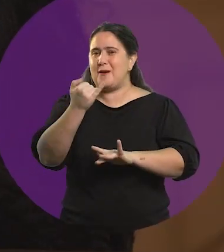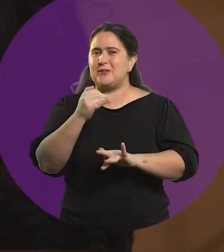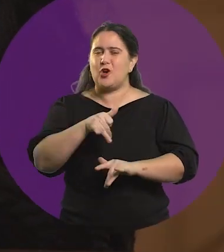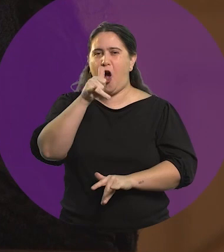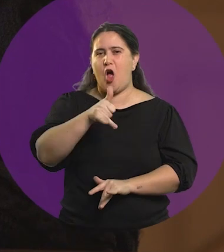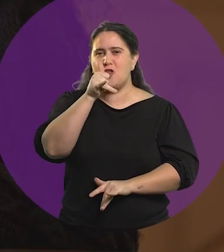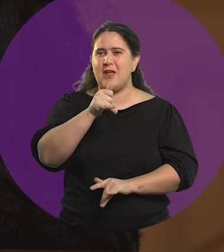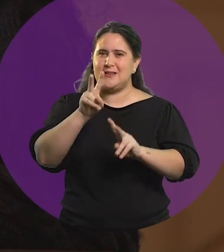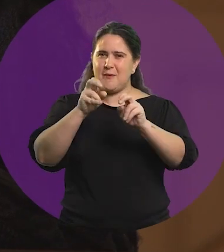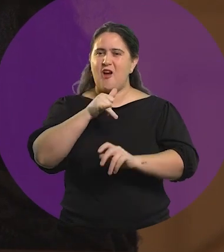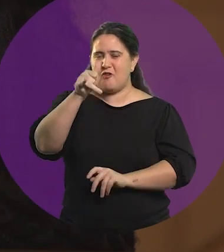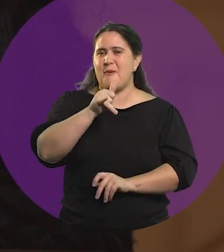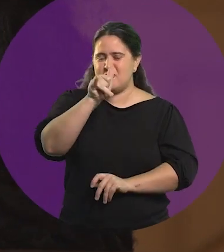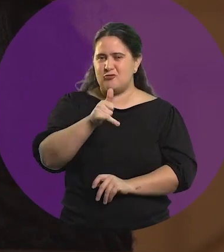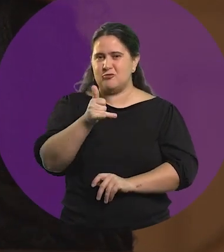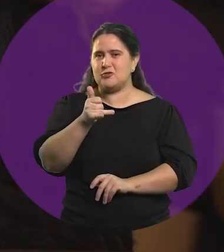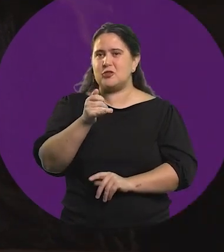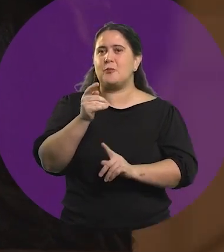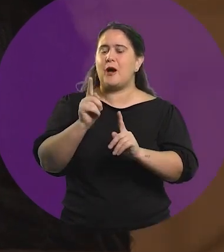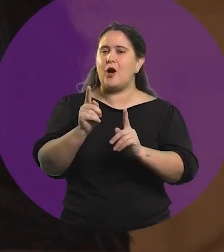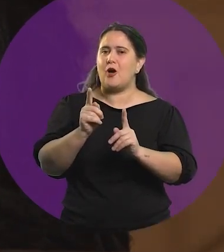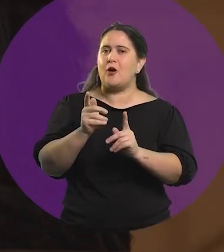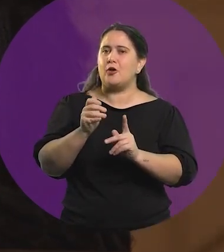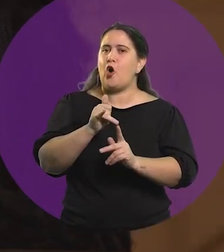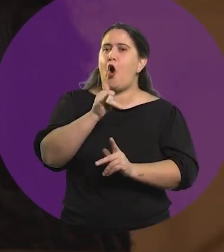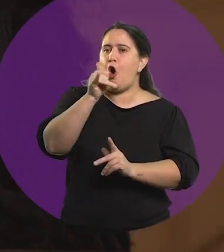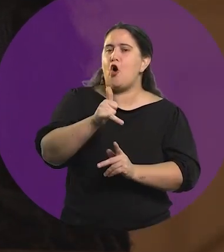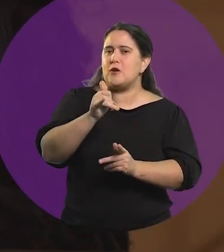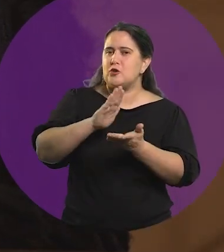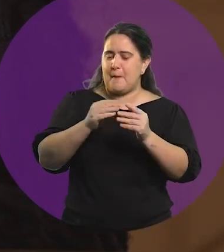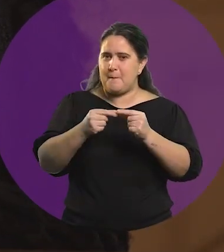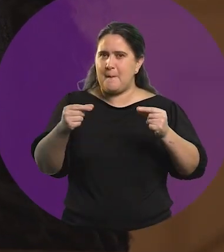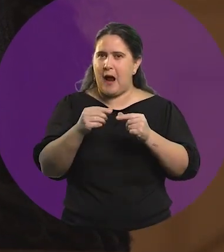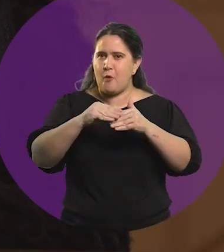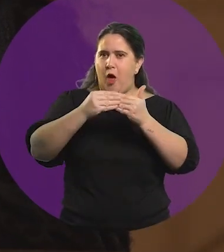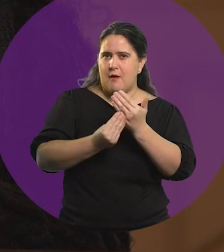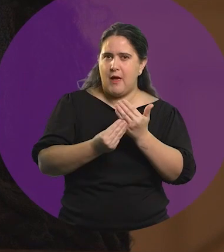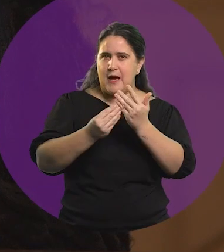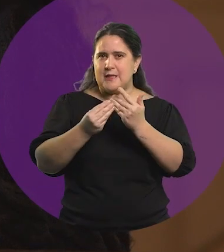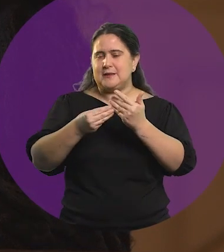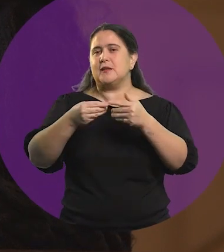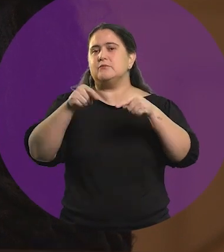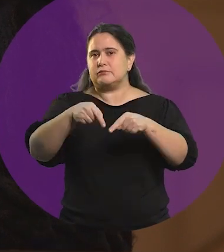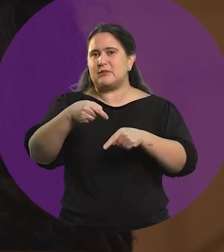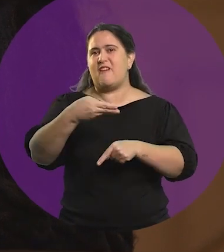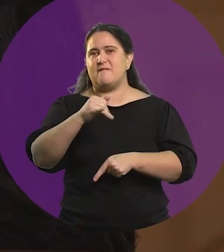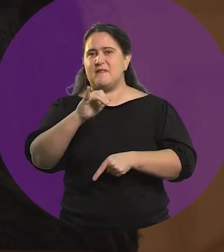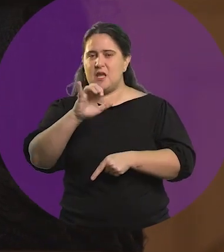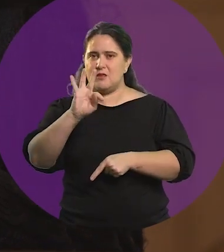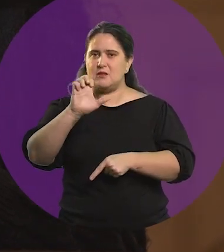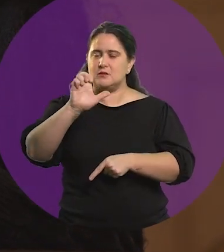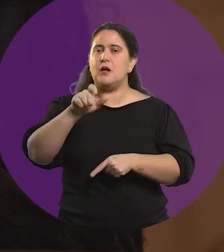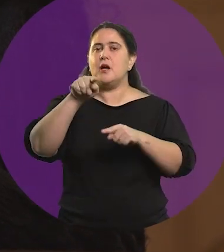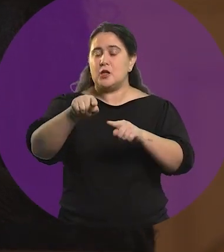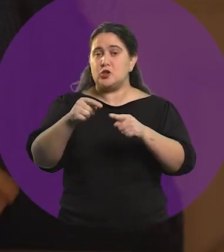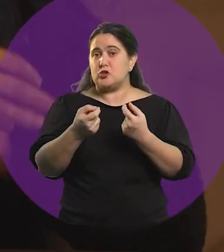ejemplo, contarles de esto, de la información que se genera, contarles de las placas programables, las microbit. Ese fue un caso